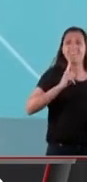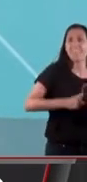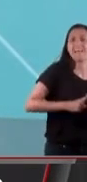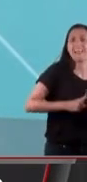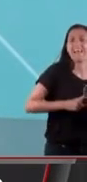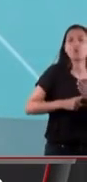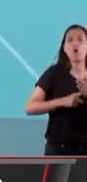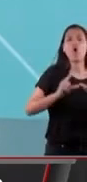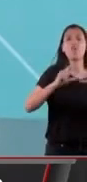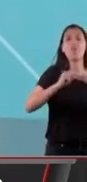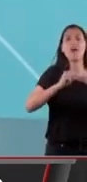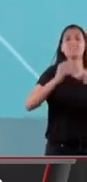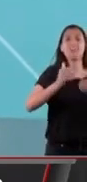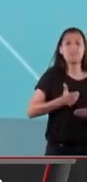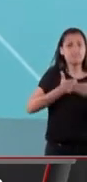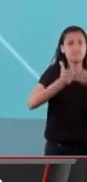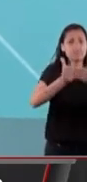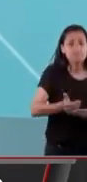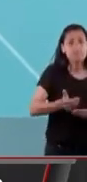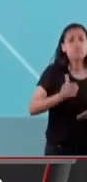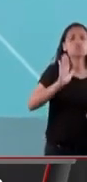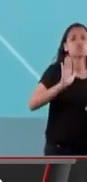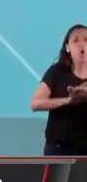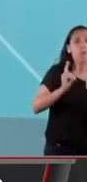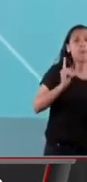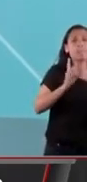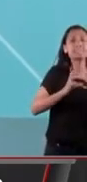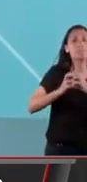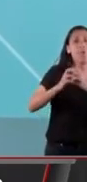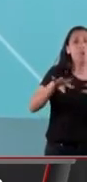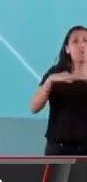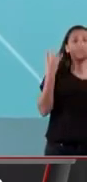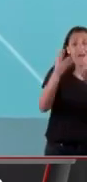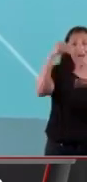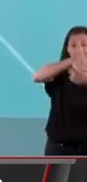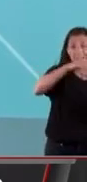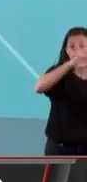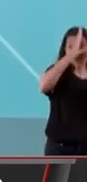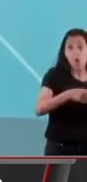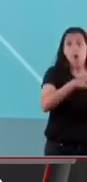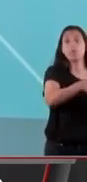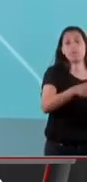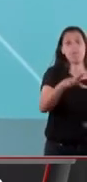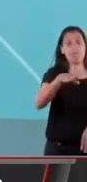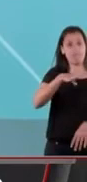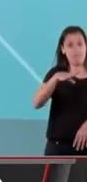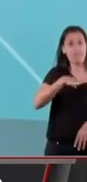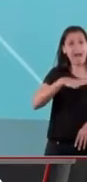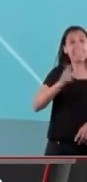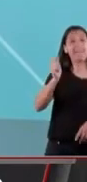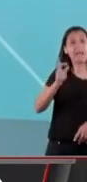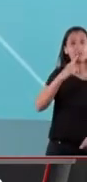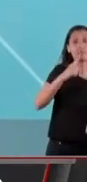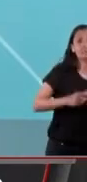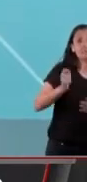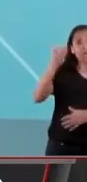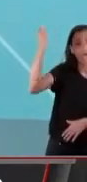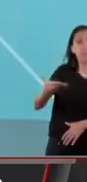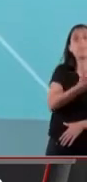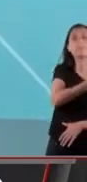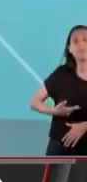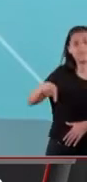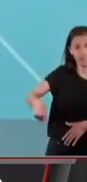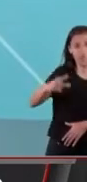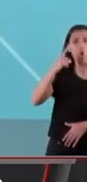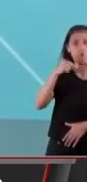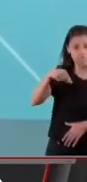gobernador y sinceramente me dijo, si no se expidieron hasta ahora, yo no creo que lo vayan a hacer. De hecho, ellos decían que estaban muy preparados en el